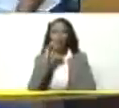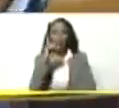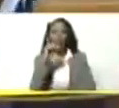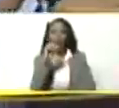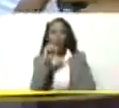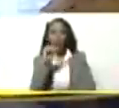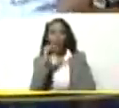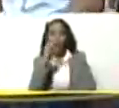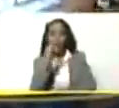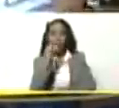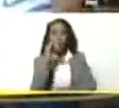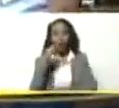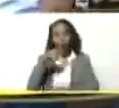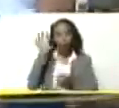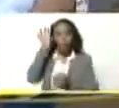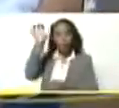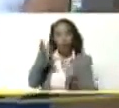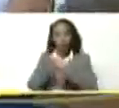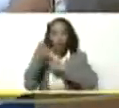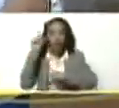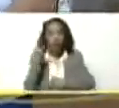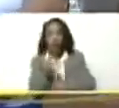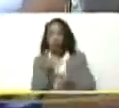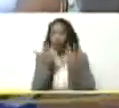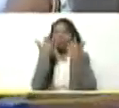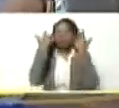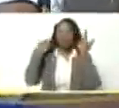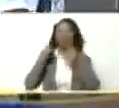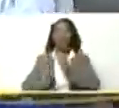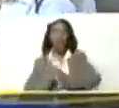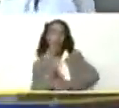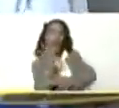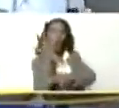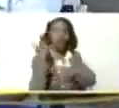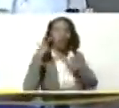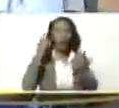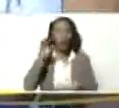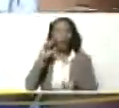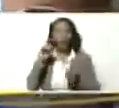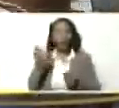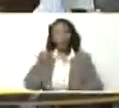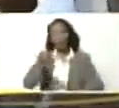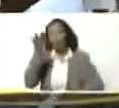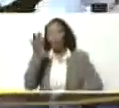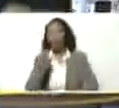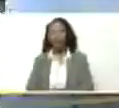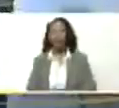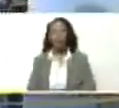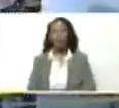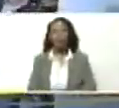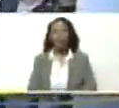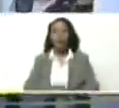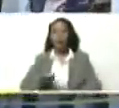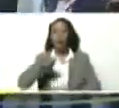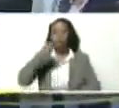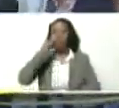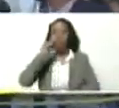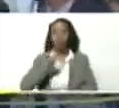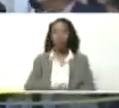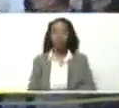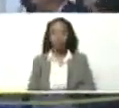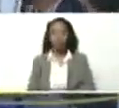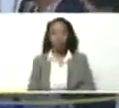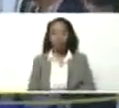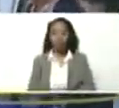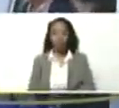Indonesia. Las expresiones. Antes está aromas que nos unen. Flor de Arauca. Café. ¿Ah?